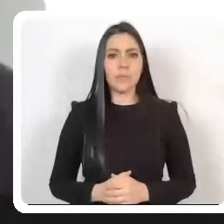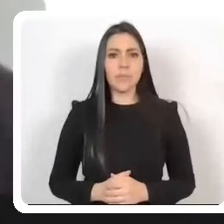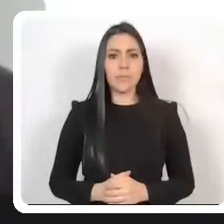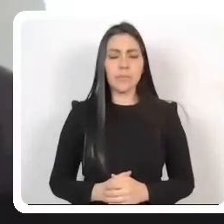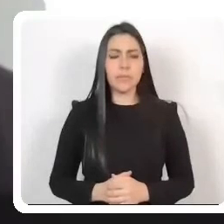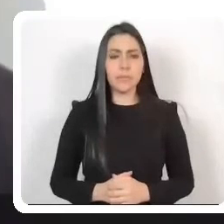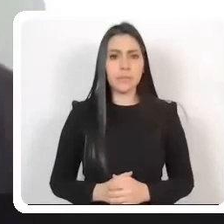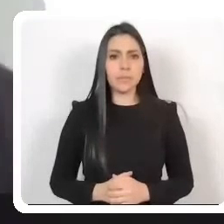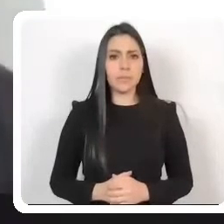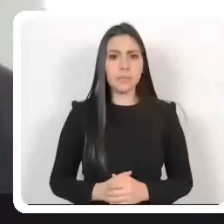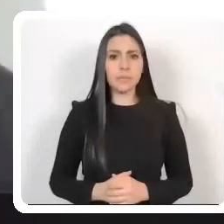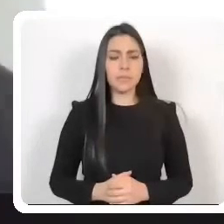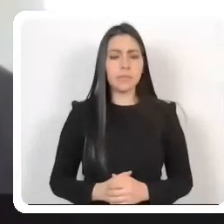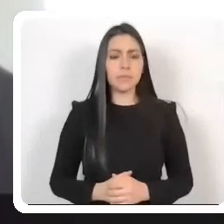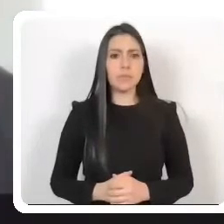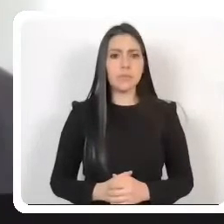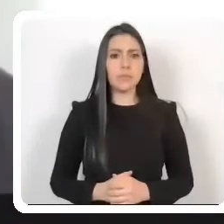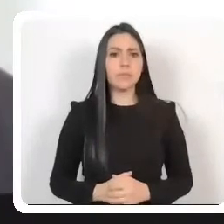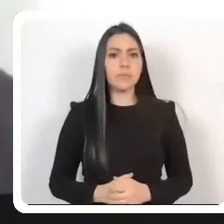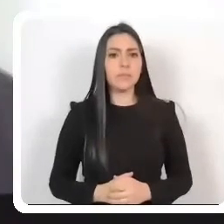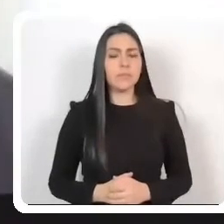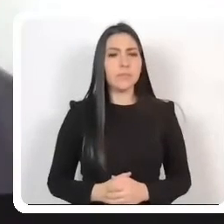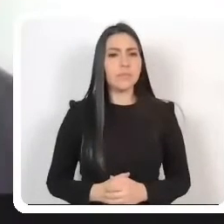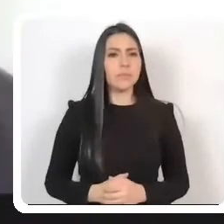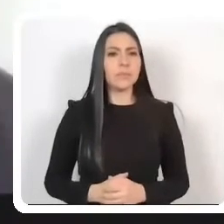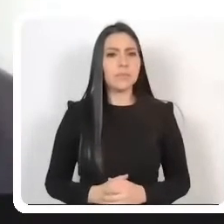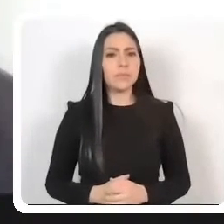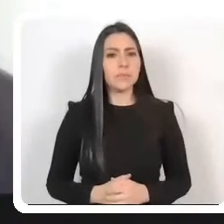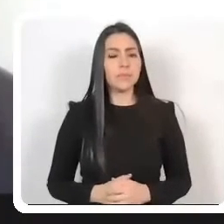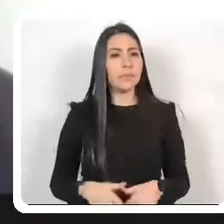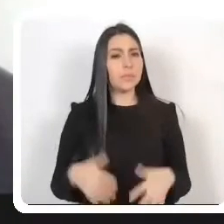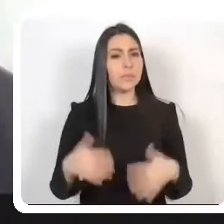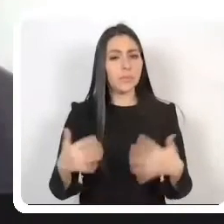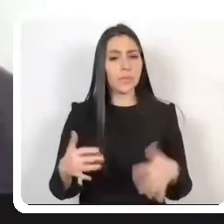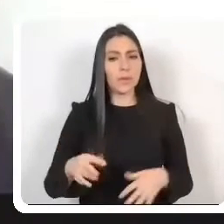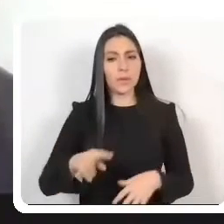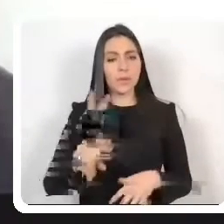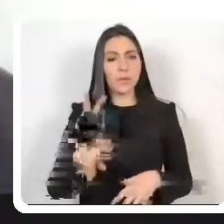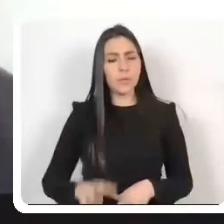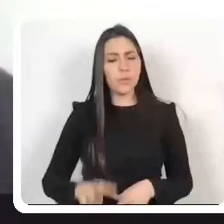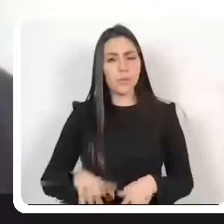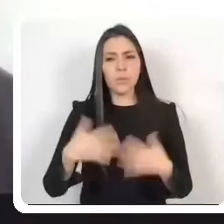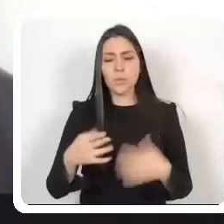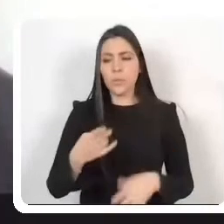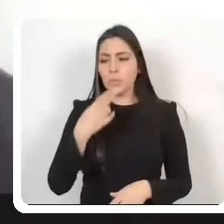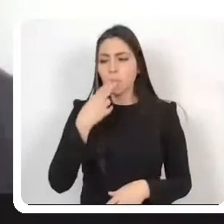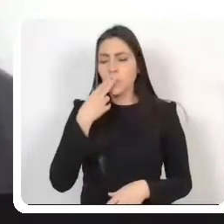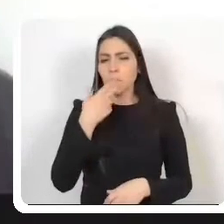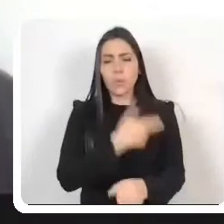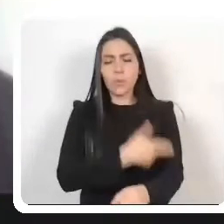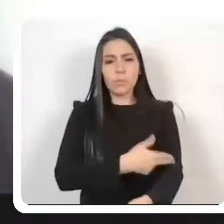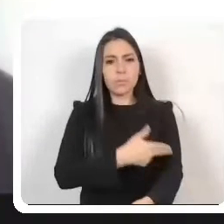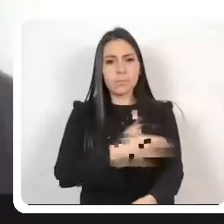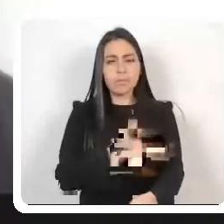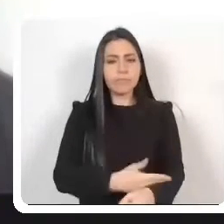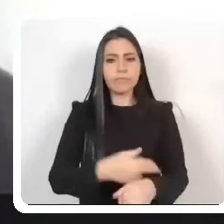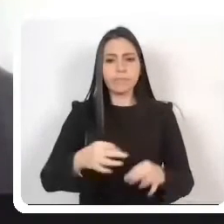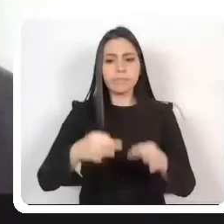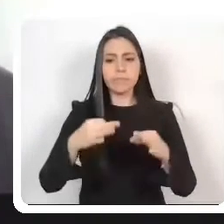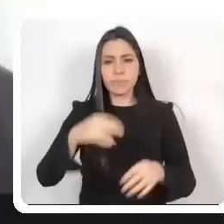Implacable, con enorme honradez republicana, patriota y fundador del Estado